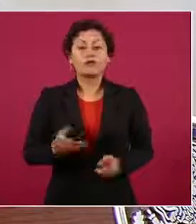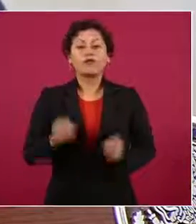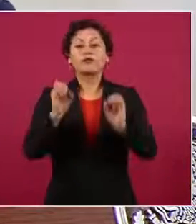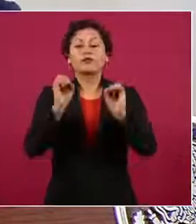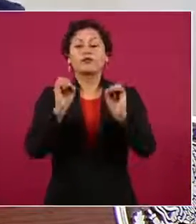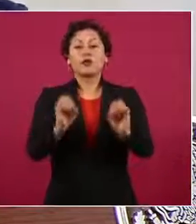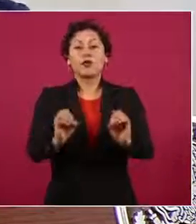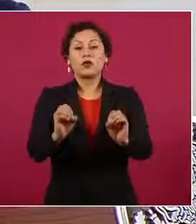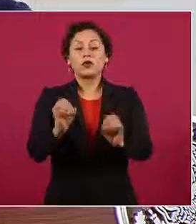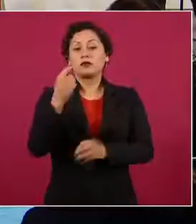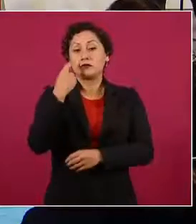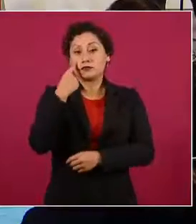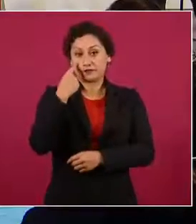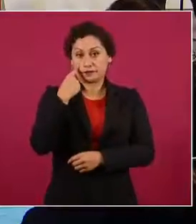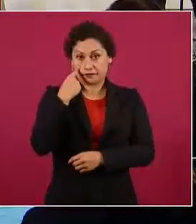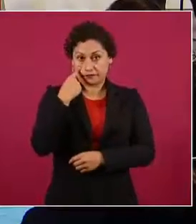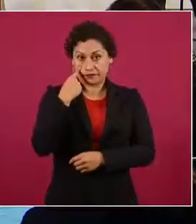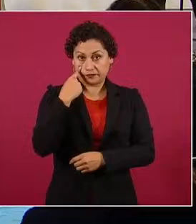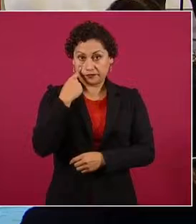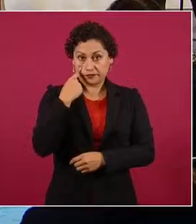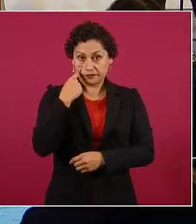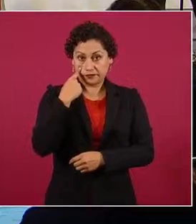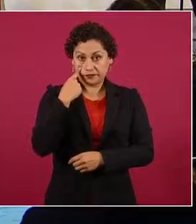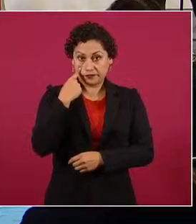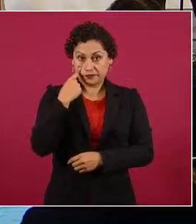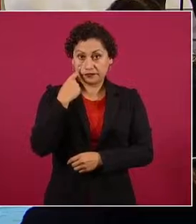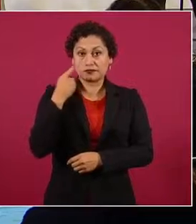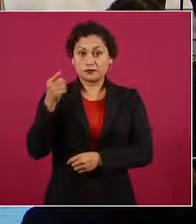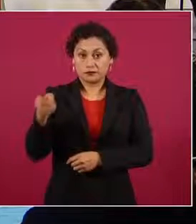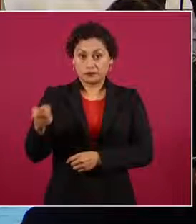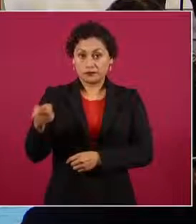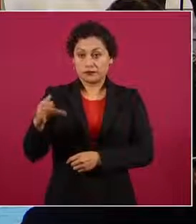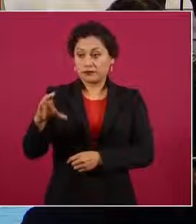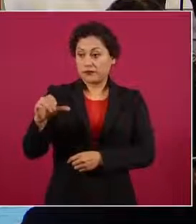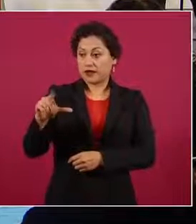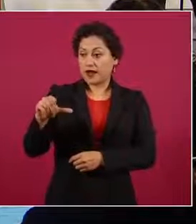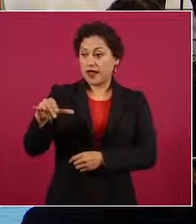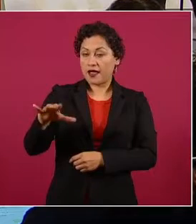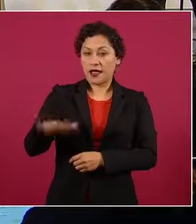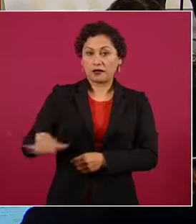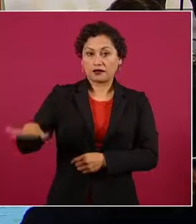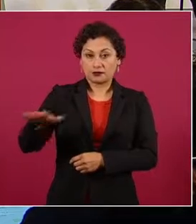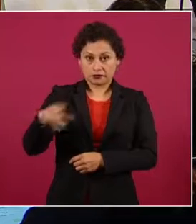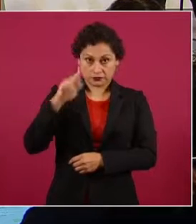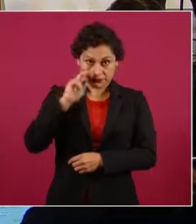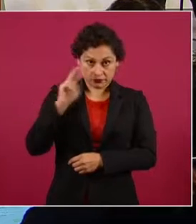si se ve lo que hicieron en Calica,